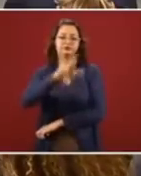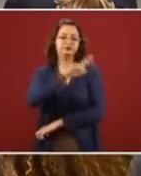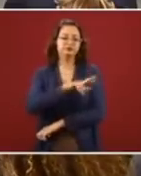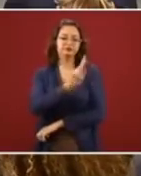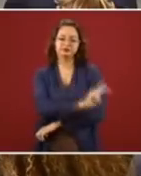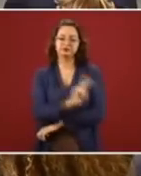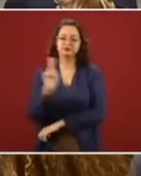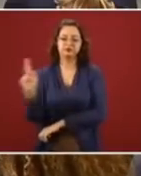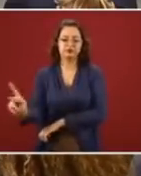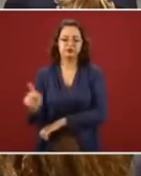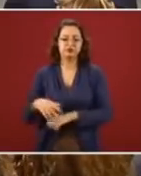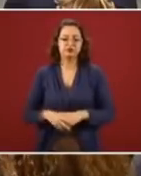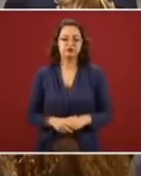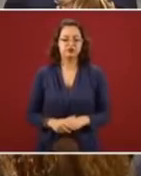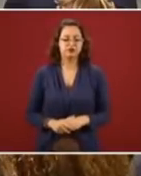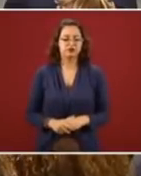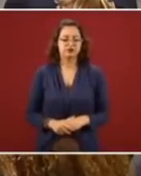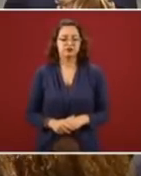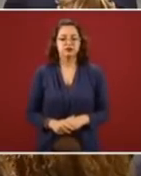aviones. Eso es